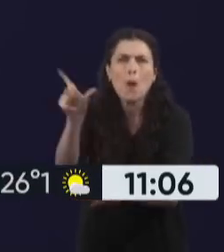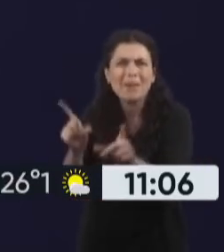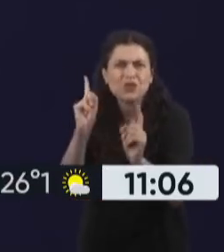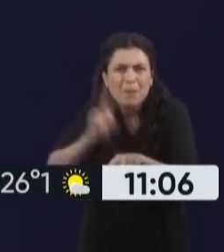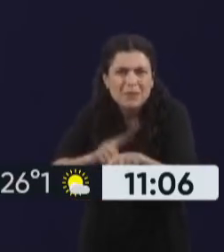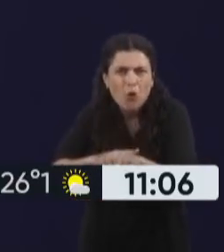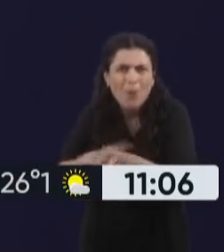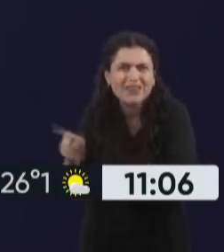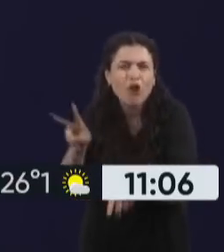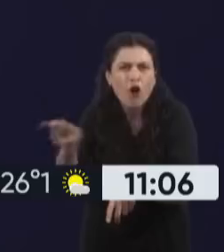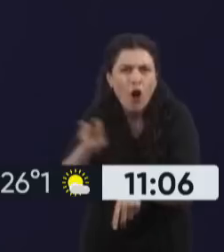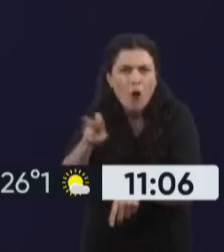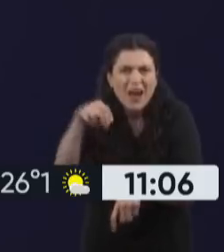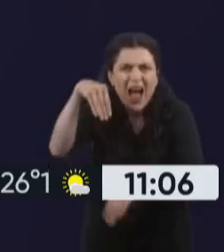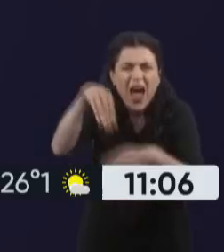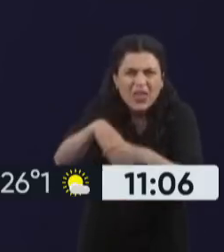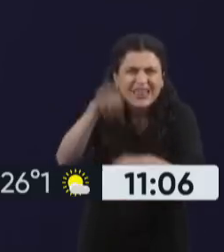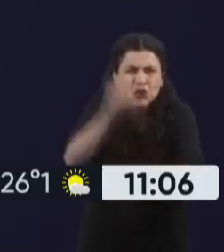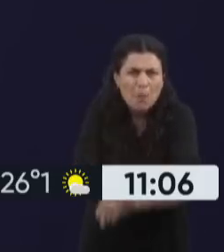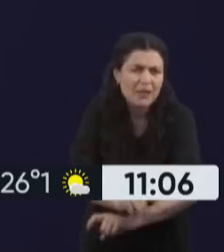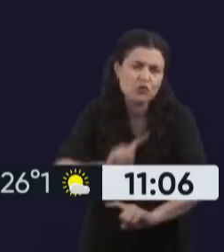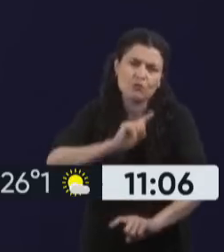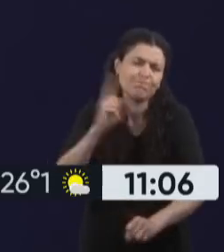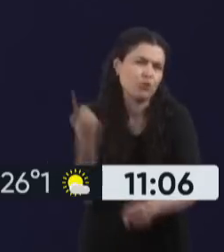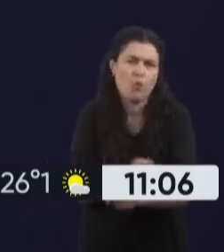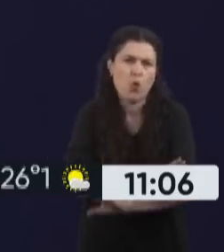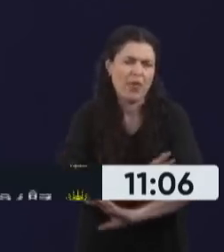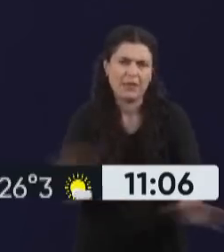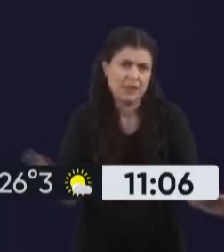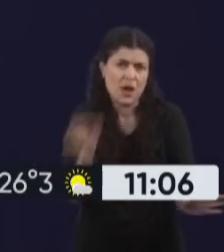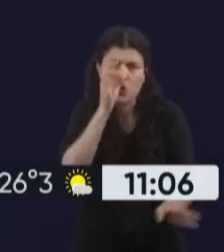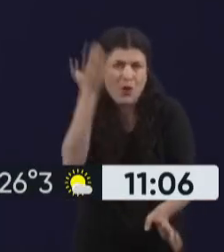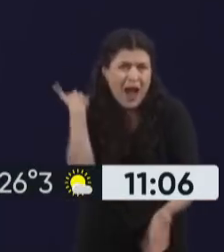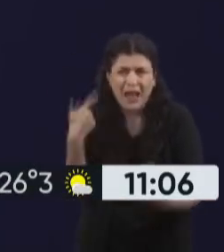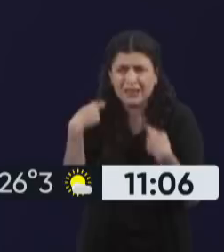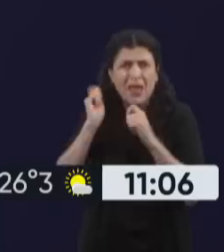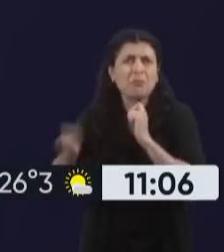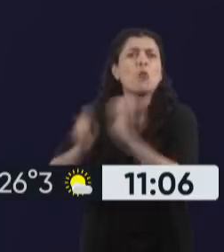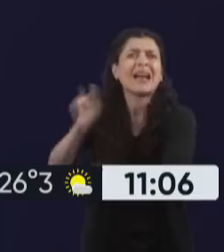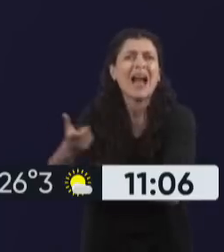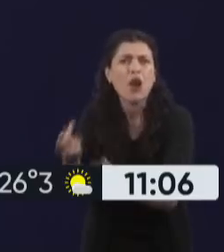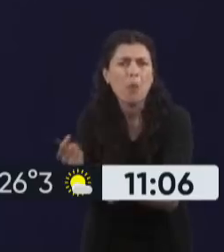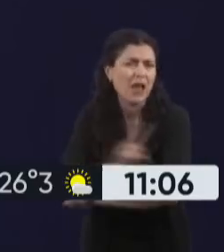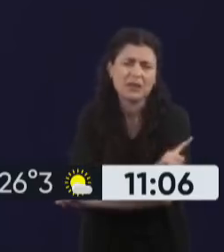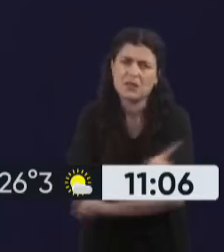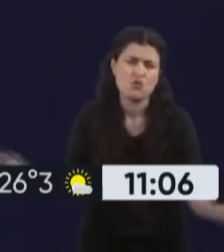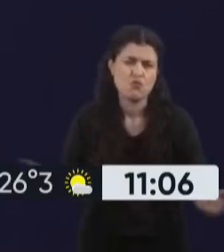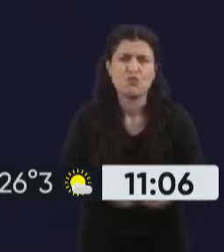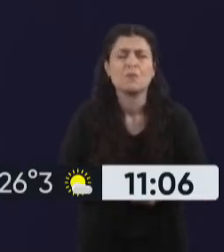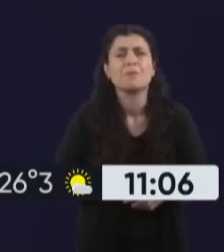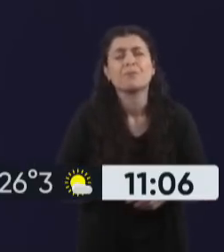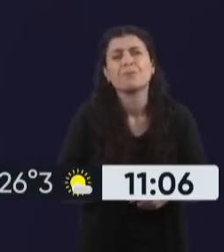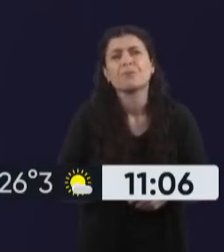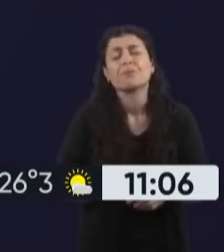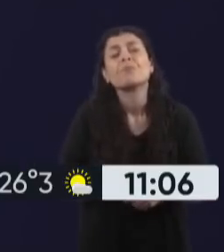cobraban delincuentes, que por supuesto nunca las deberían haber percibido, para que el